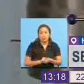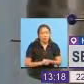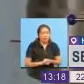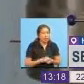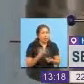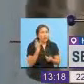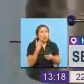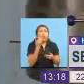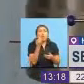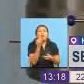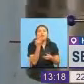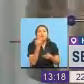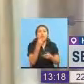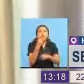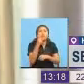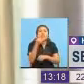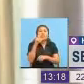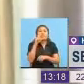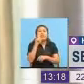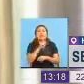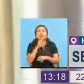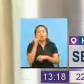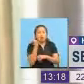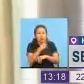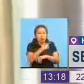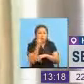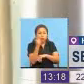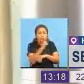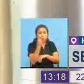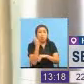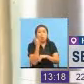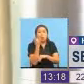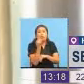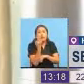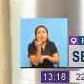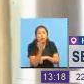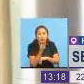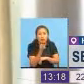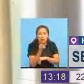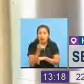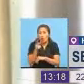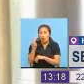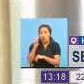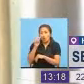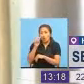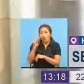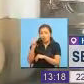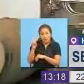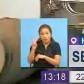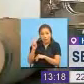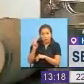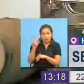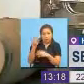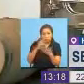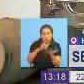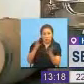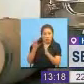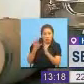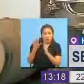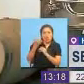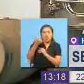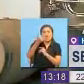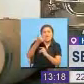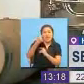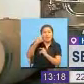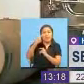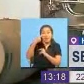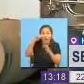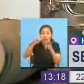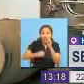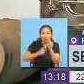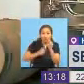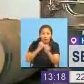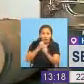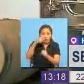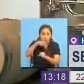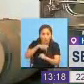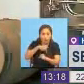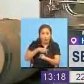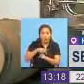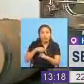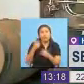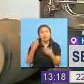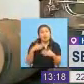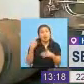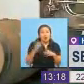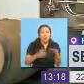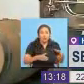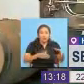tienen estos tachos? Los tachos tienen 2.000 litros cada uno, tenemos una capacidad de 6.000 litros por ahora. Por ahora. ¿Estos